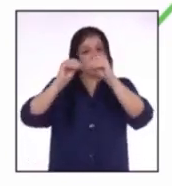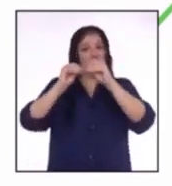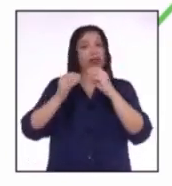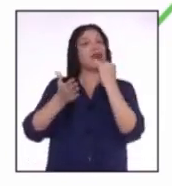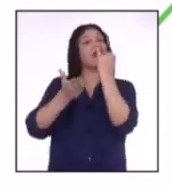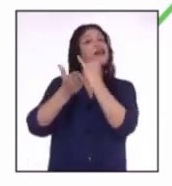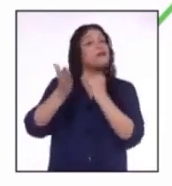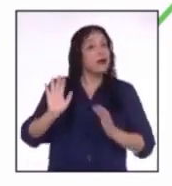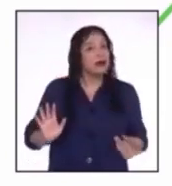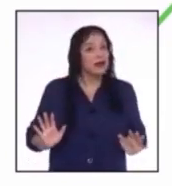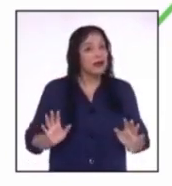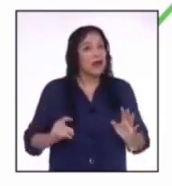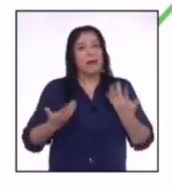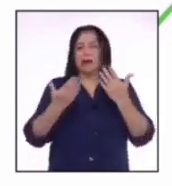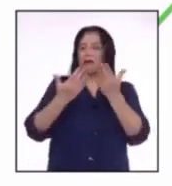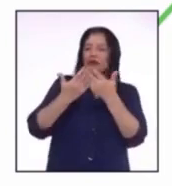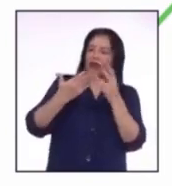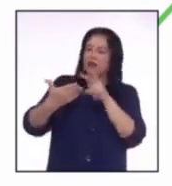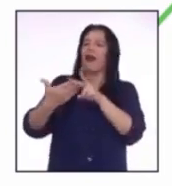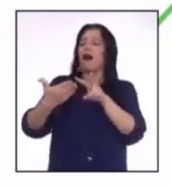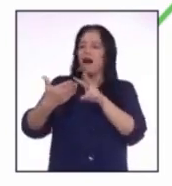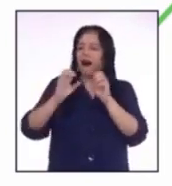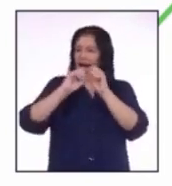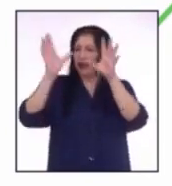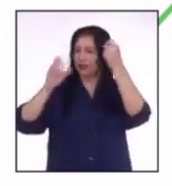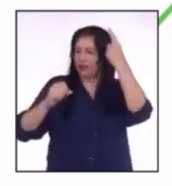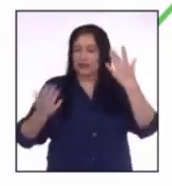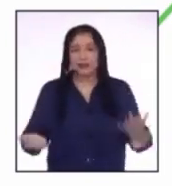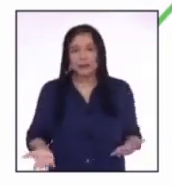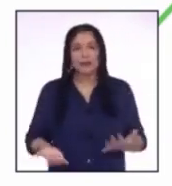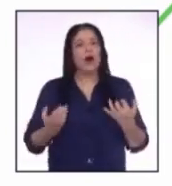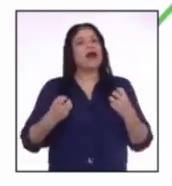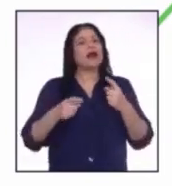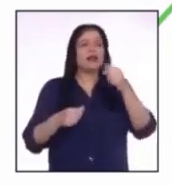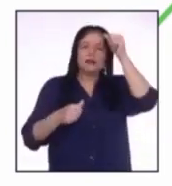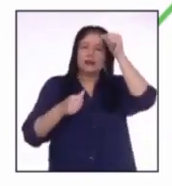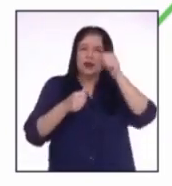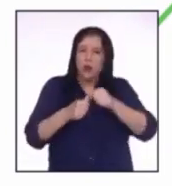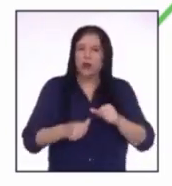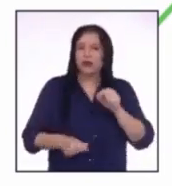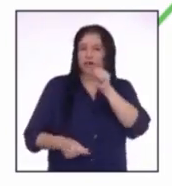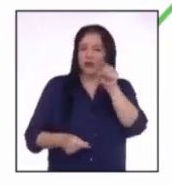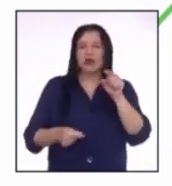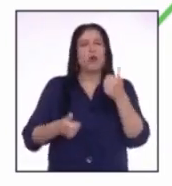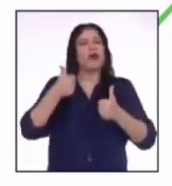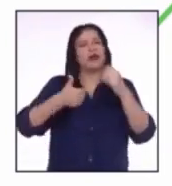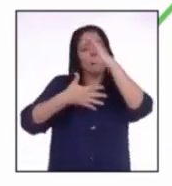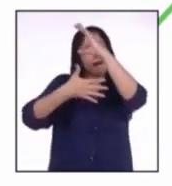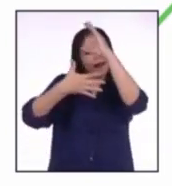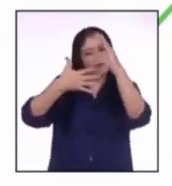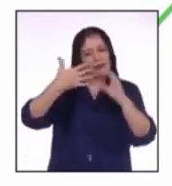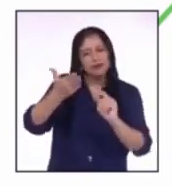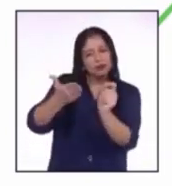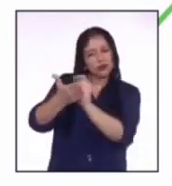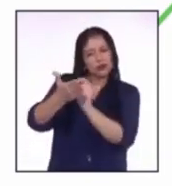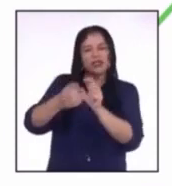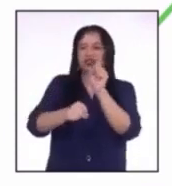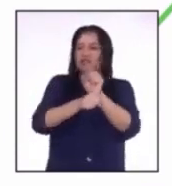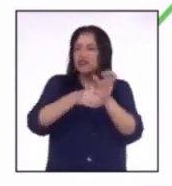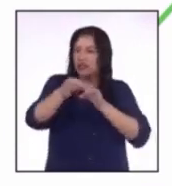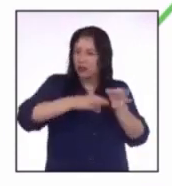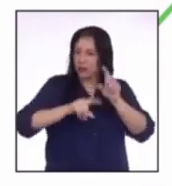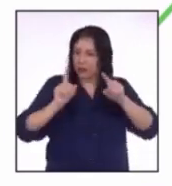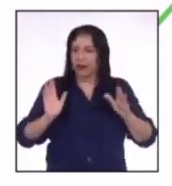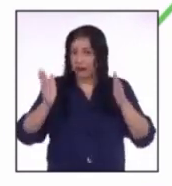instructivos para dinamizar la información ahora quiero que también recordemos un poquito las características de un texto instructivo